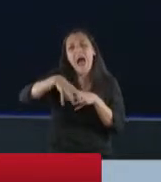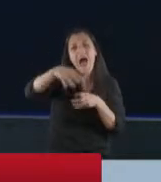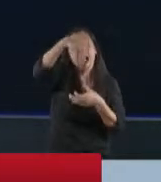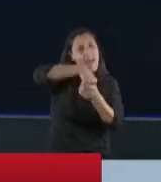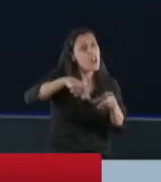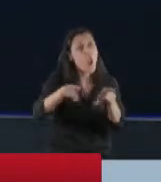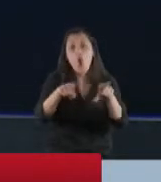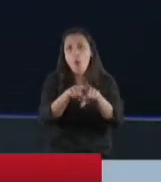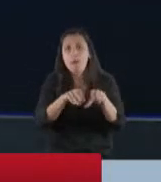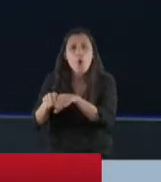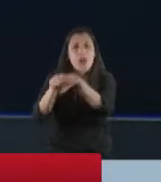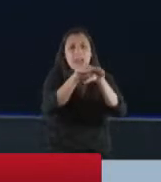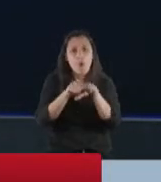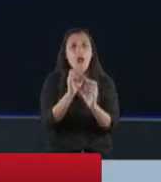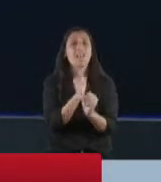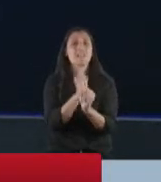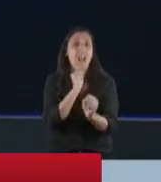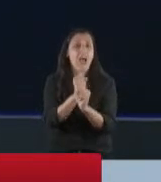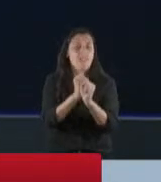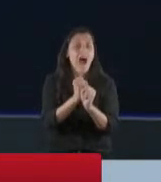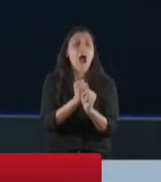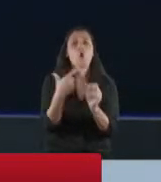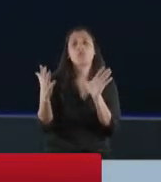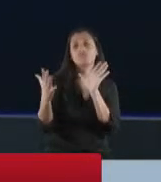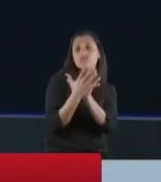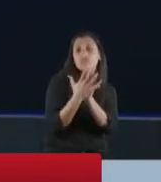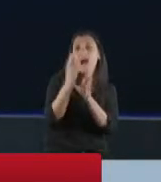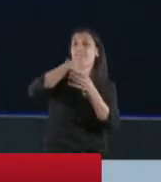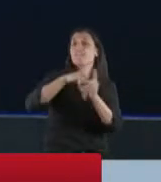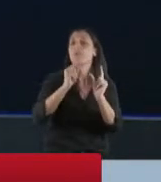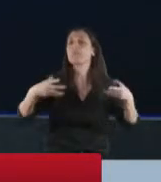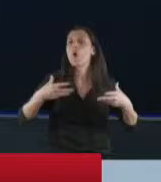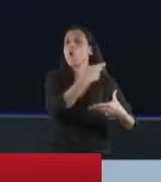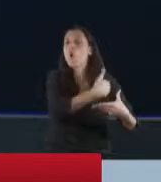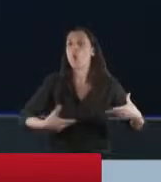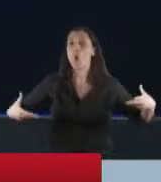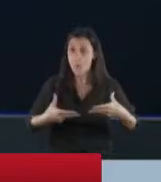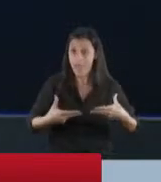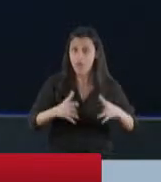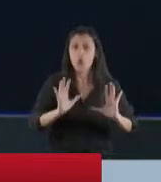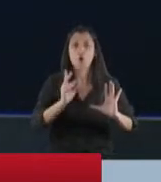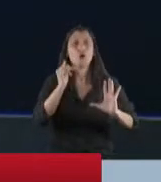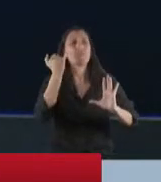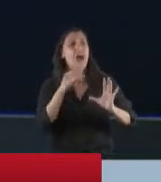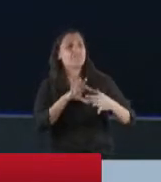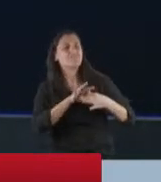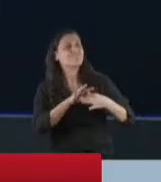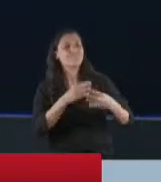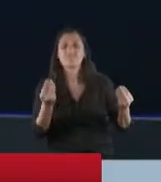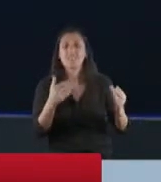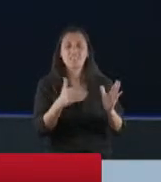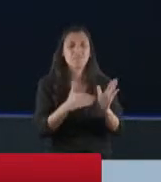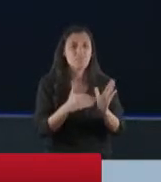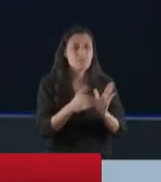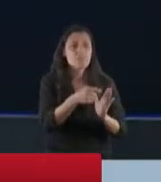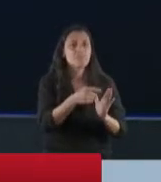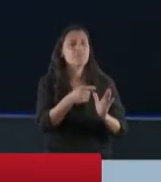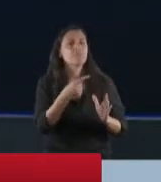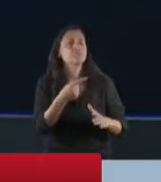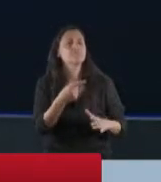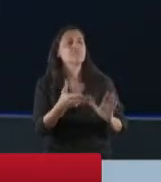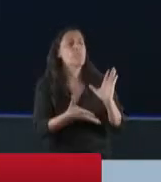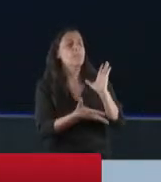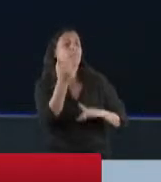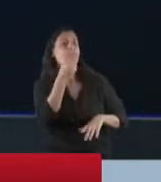para sostener su gestión de ministro de Economía, que en intentar recomponer una relación con la oposición. Va a tener